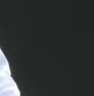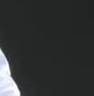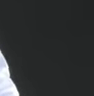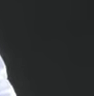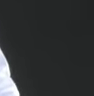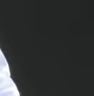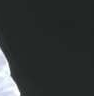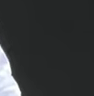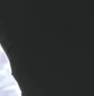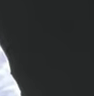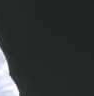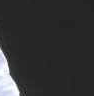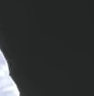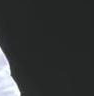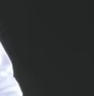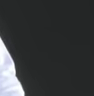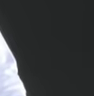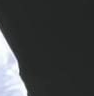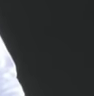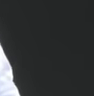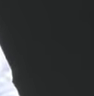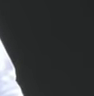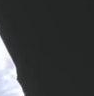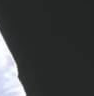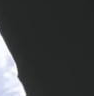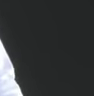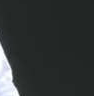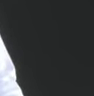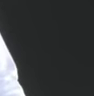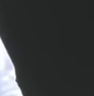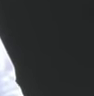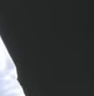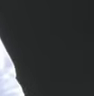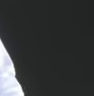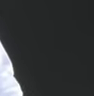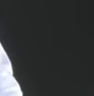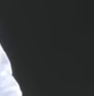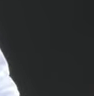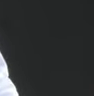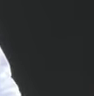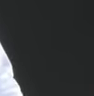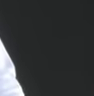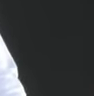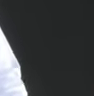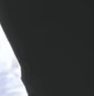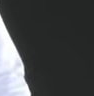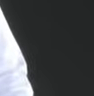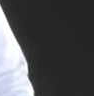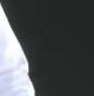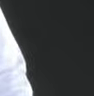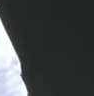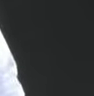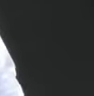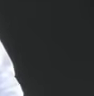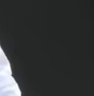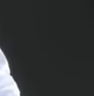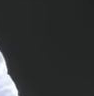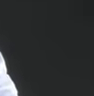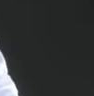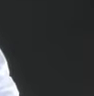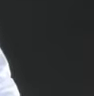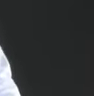convertido en sí mismo en un manifiesto que inspira, que compromete e impulsa al gobierno dominicano,